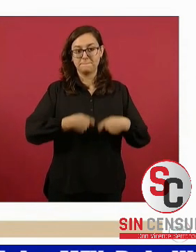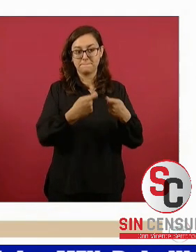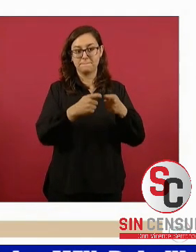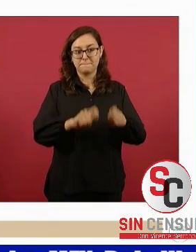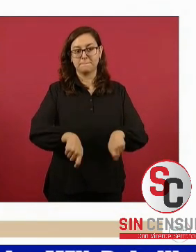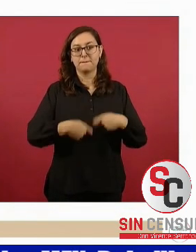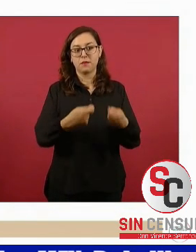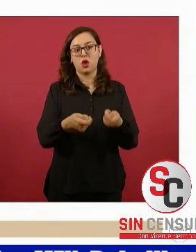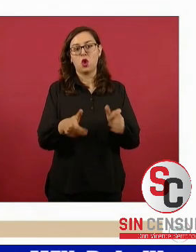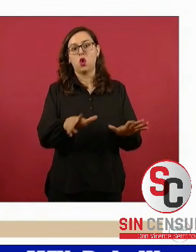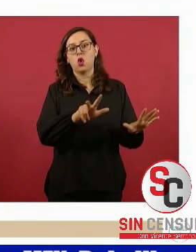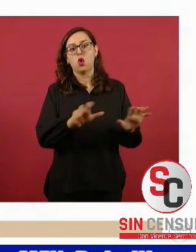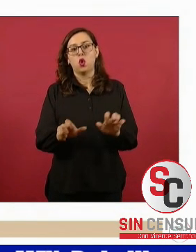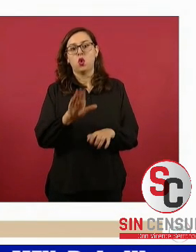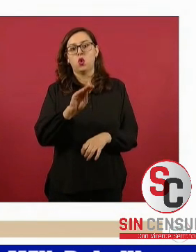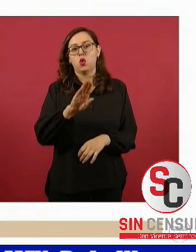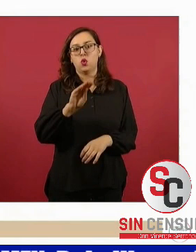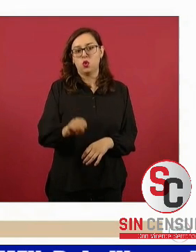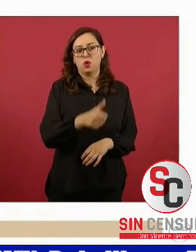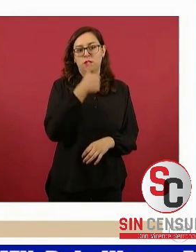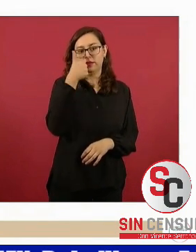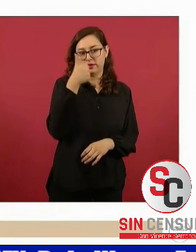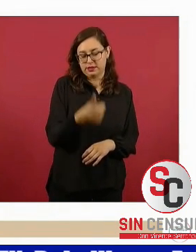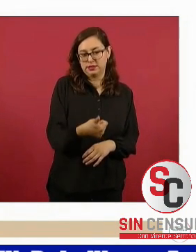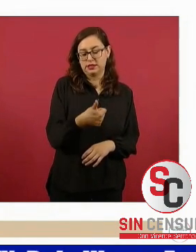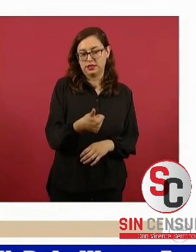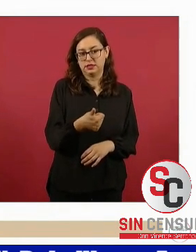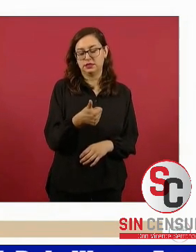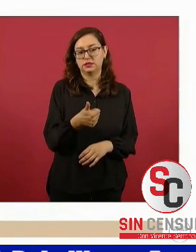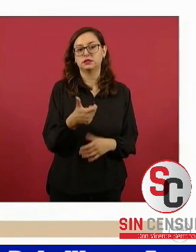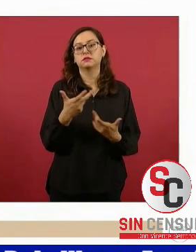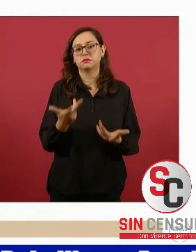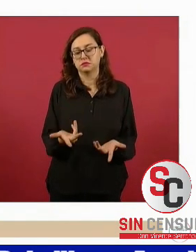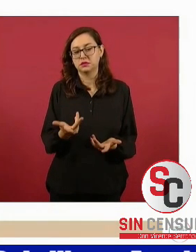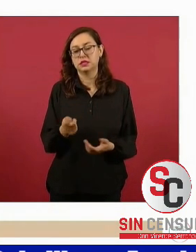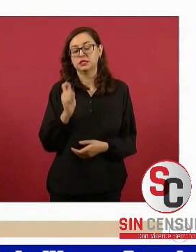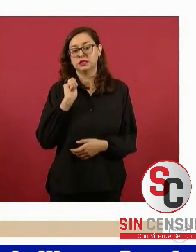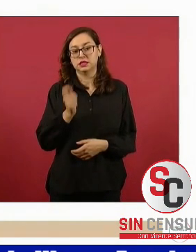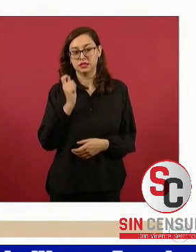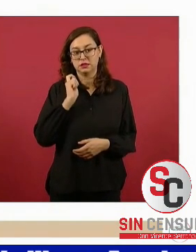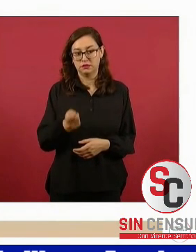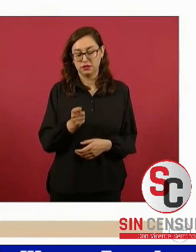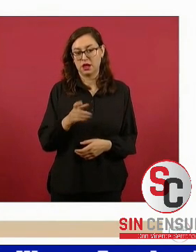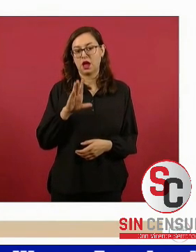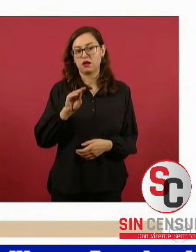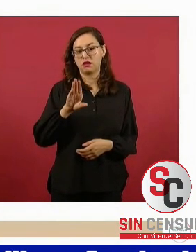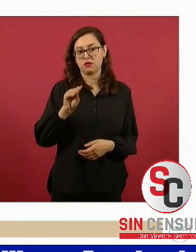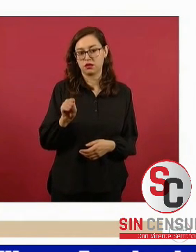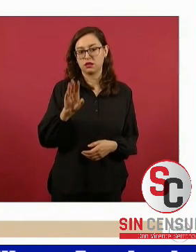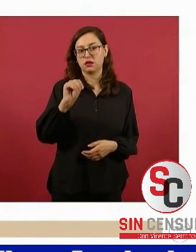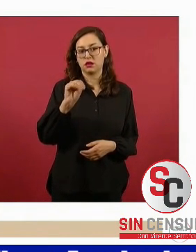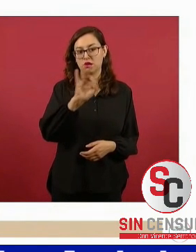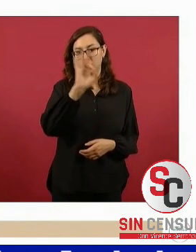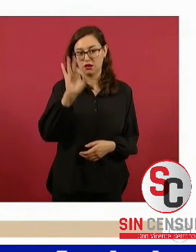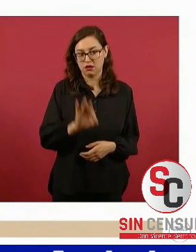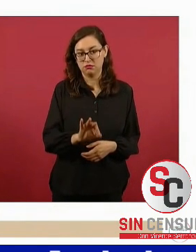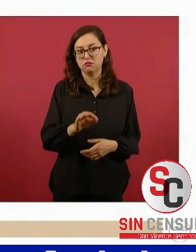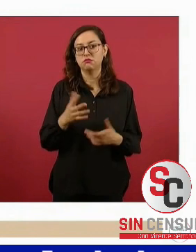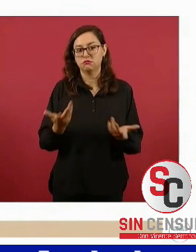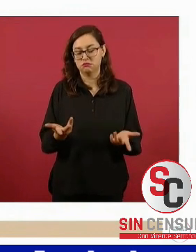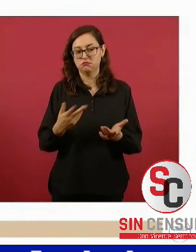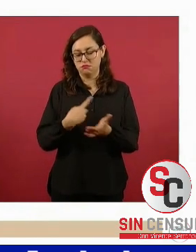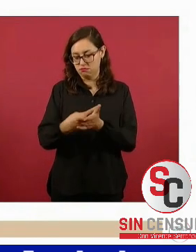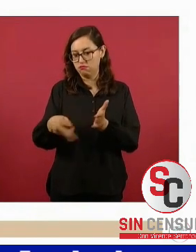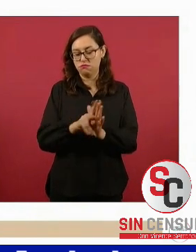llevamos 896 de 902 trabajadoras y trabajadores que ya están por recibir